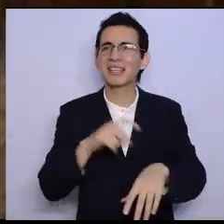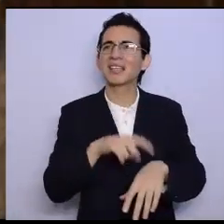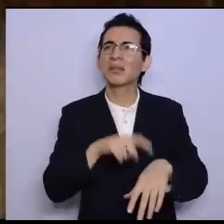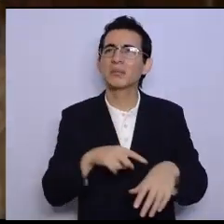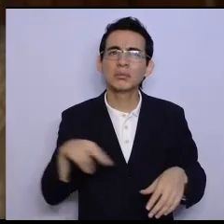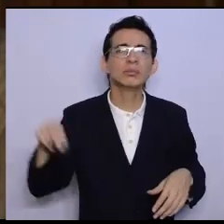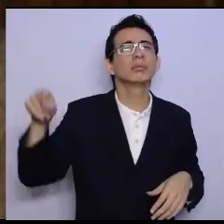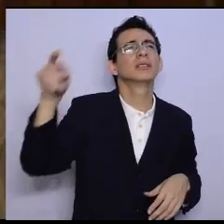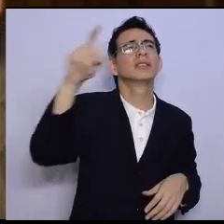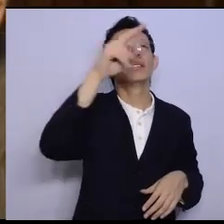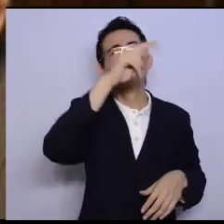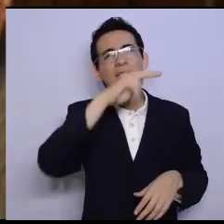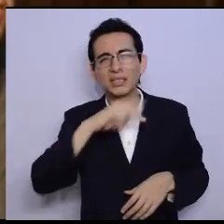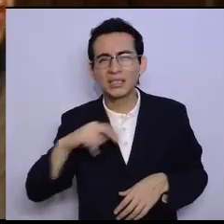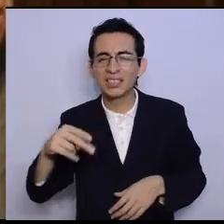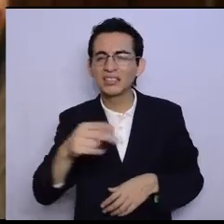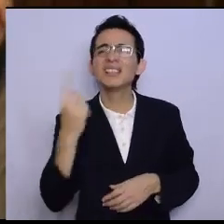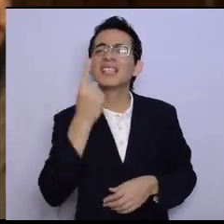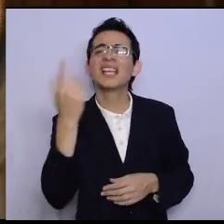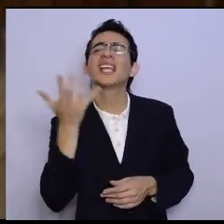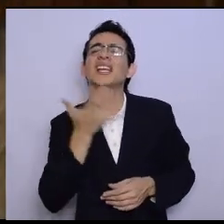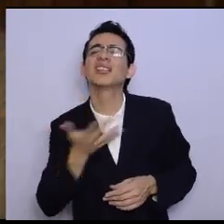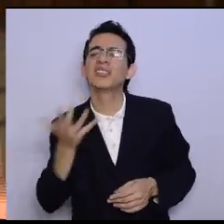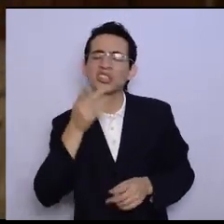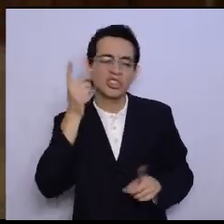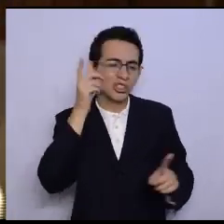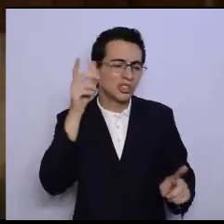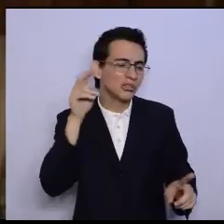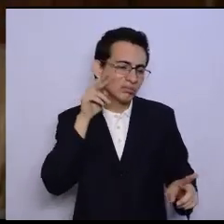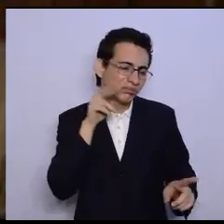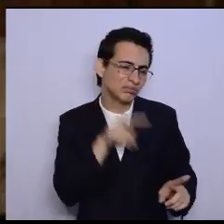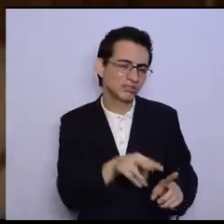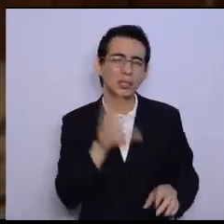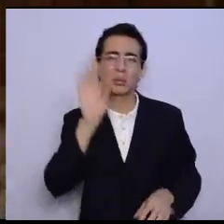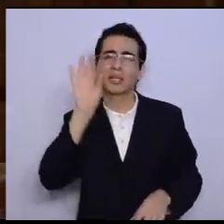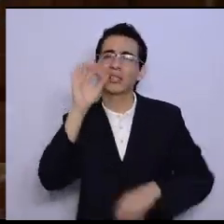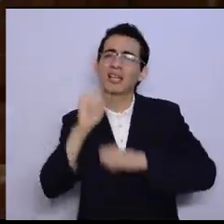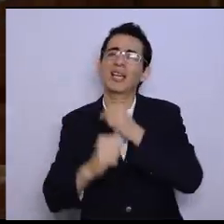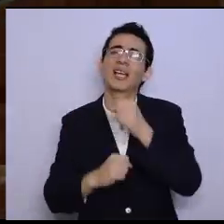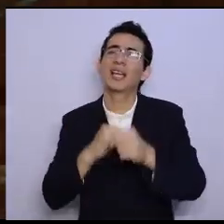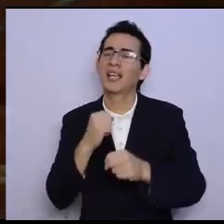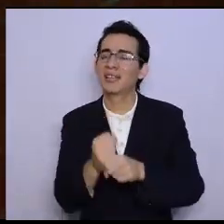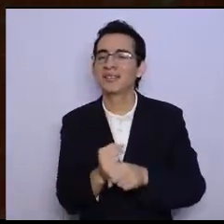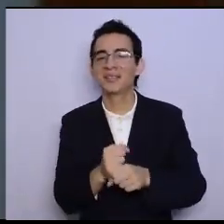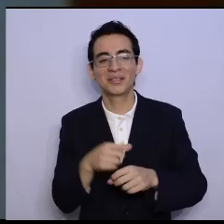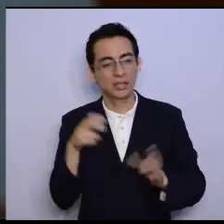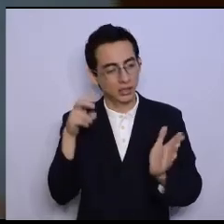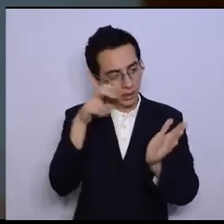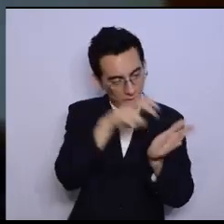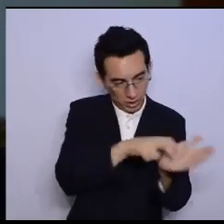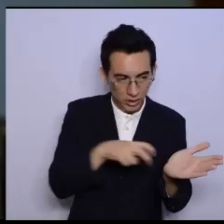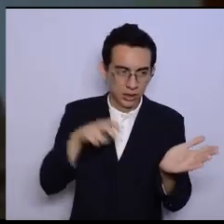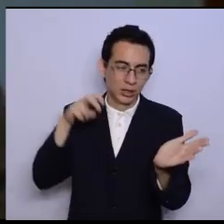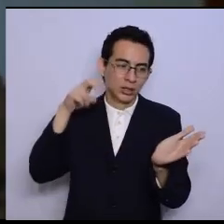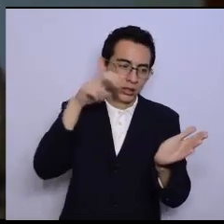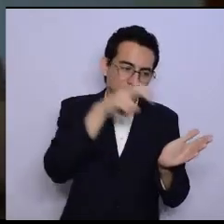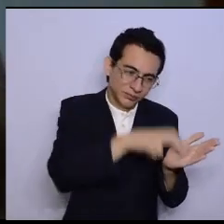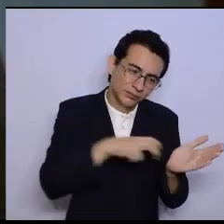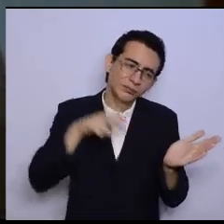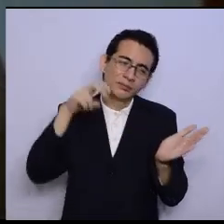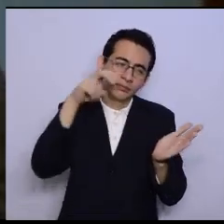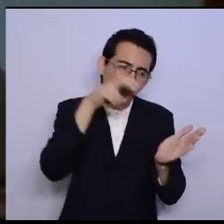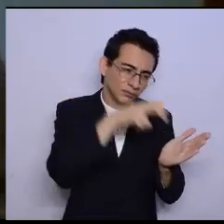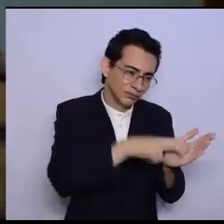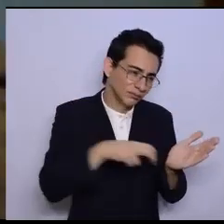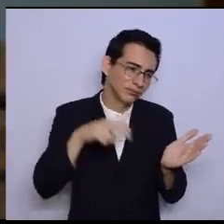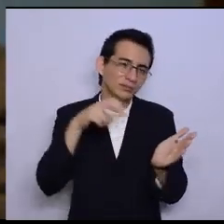¿Qué hizo Dios en esos 40 años? 40 años preparándolo para un día pararse ante Faraón y